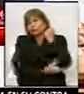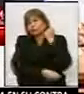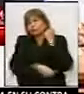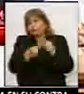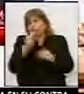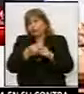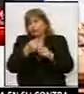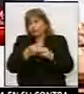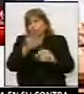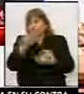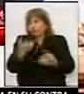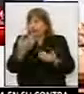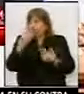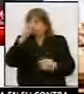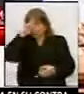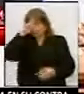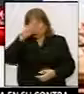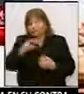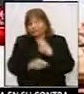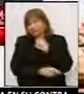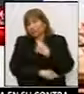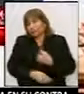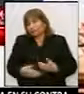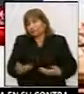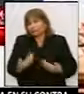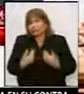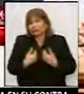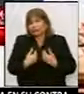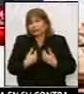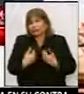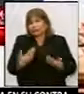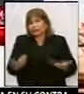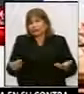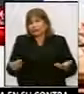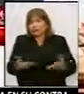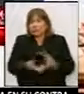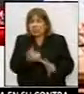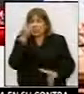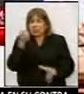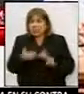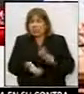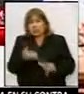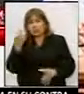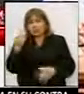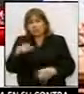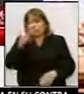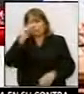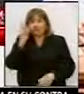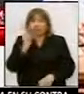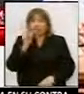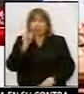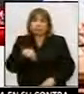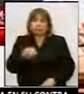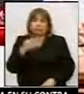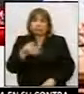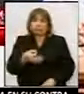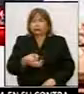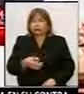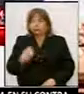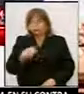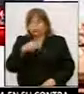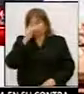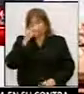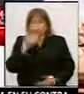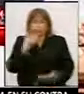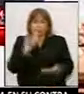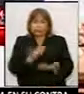de esa necesidad del país, estemos saqueando a esta patria, que no es justo y no se merece nuestro Perú.